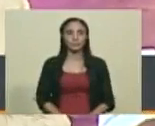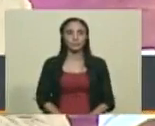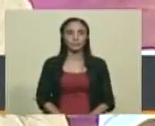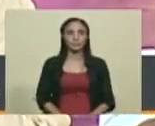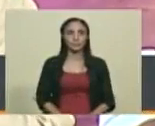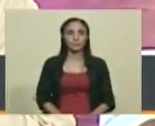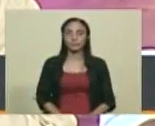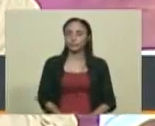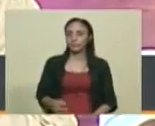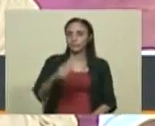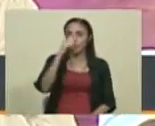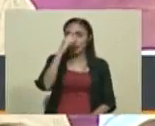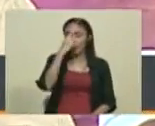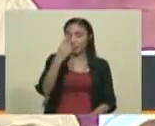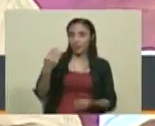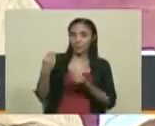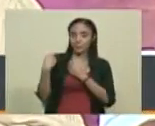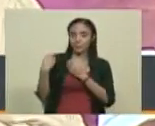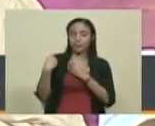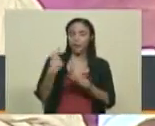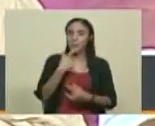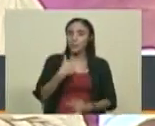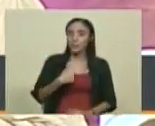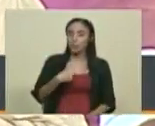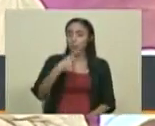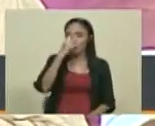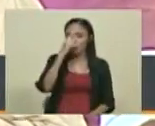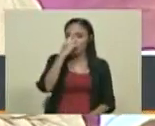La India no los ha dicho, me lo han dicho a mí.